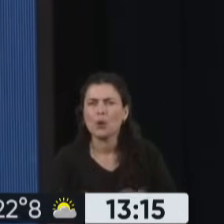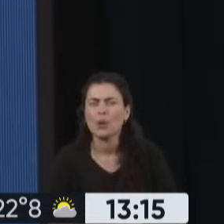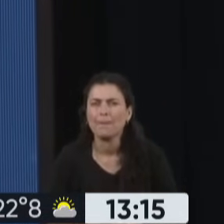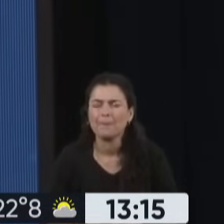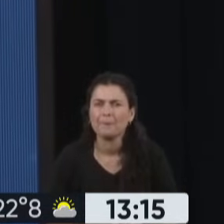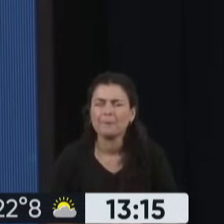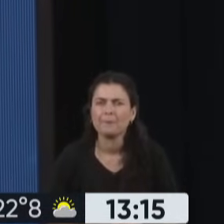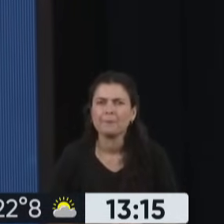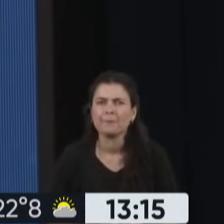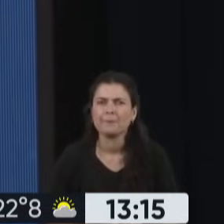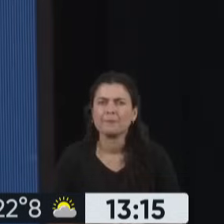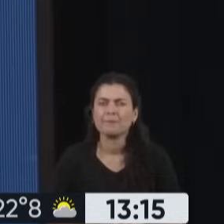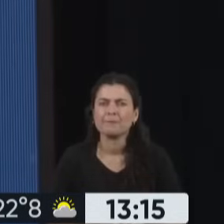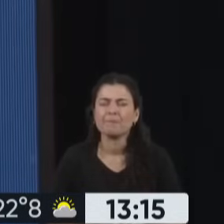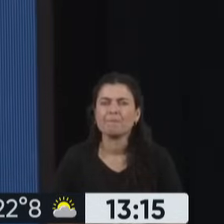ese